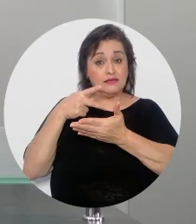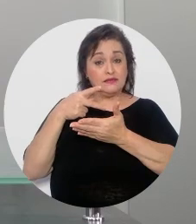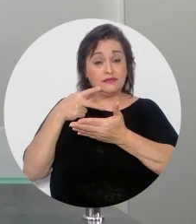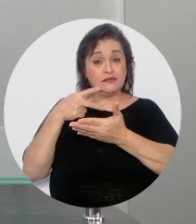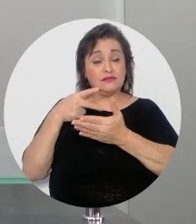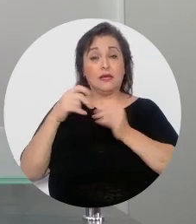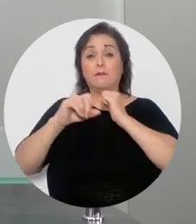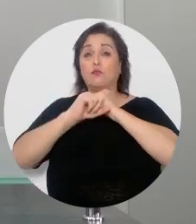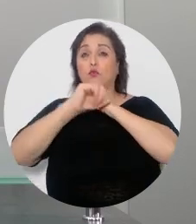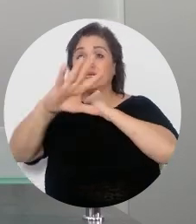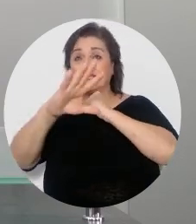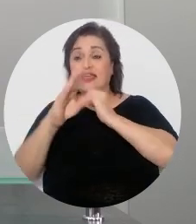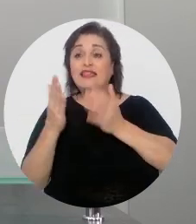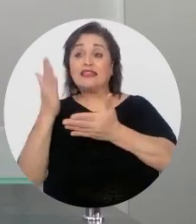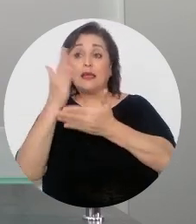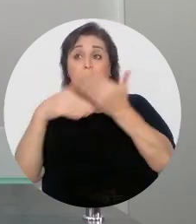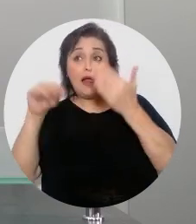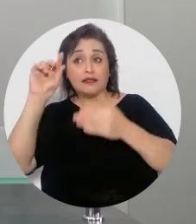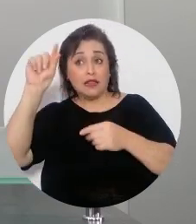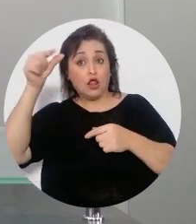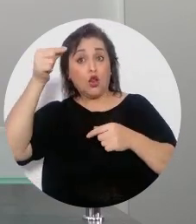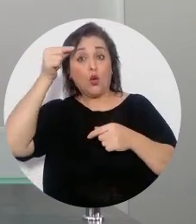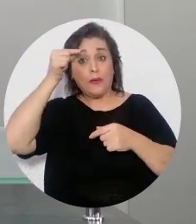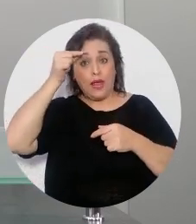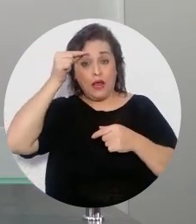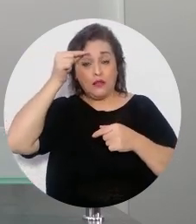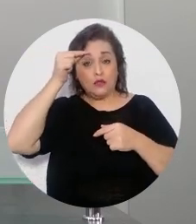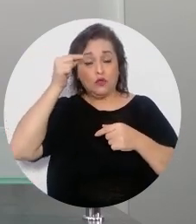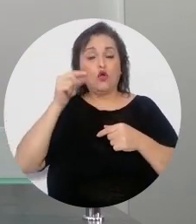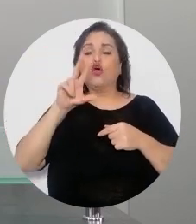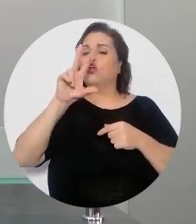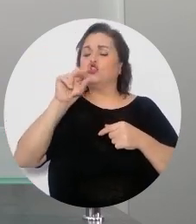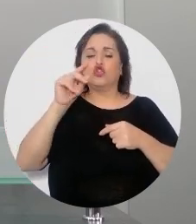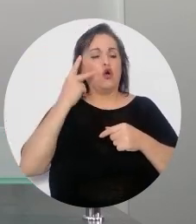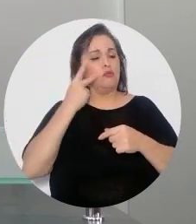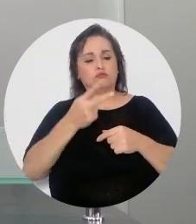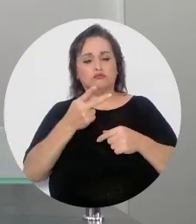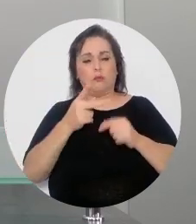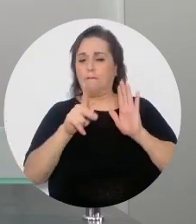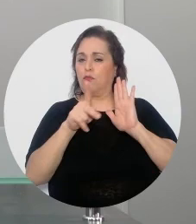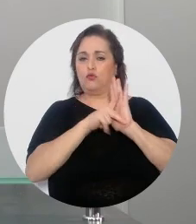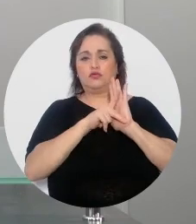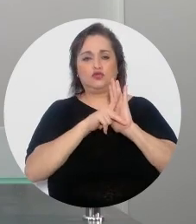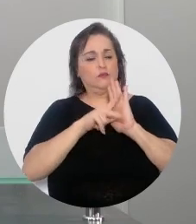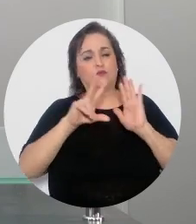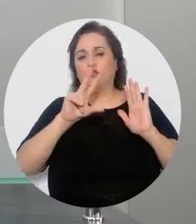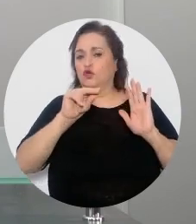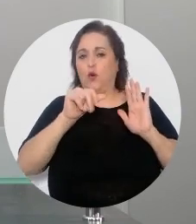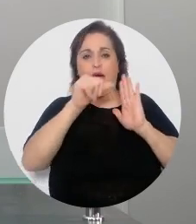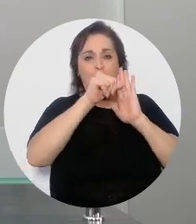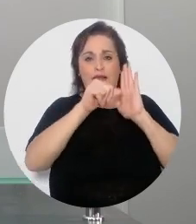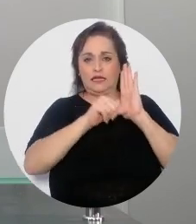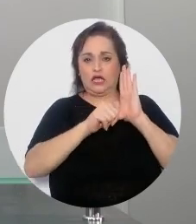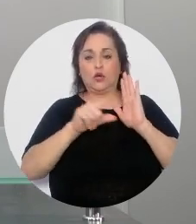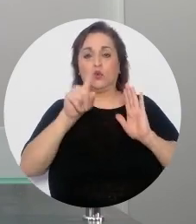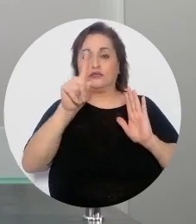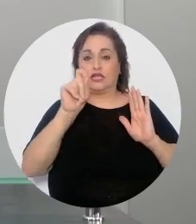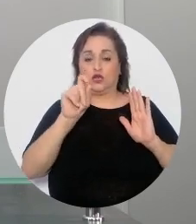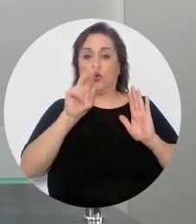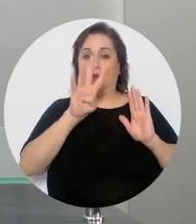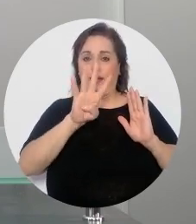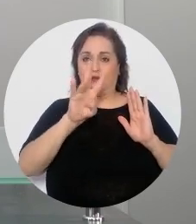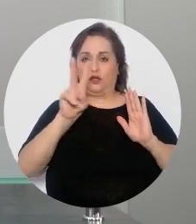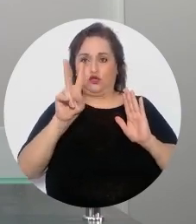pago de pauta publicitaria por parte del gobierno, no se encuentran sujetas a la prohibición del